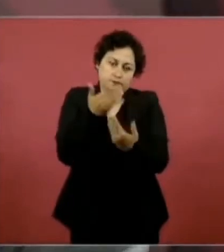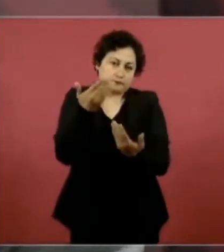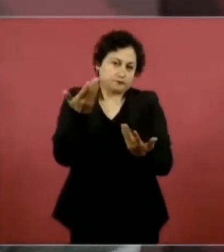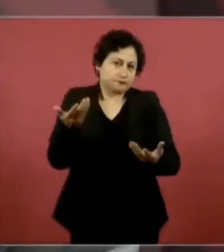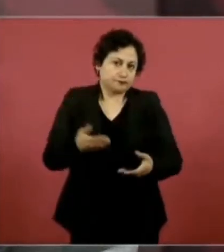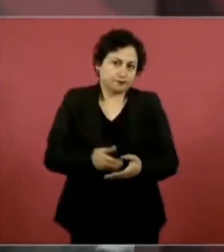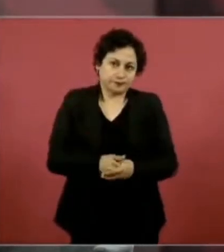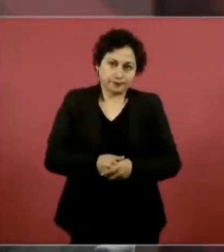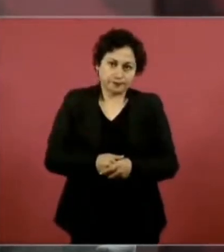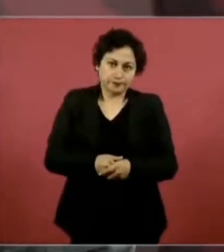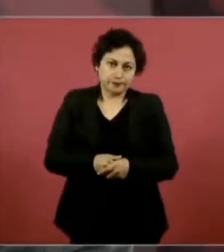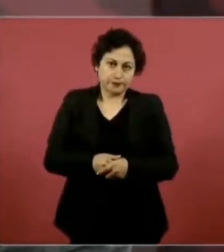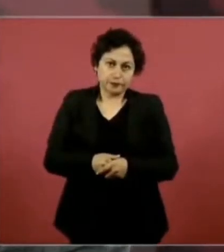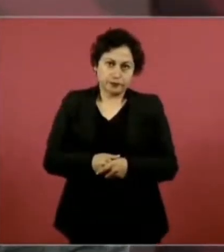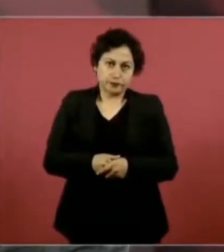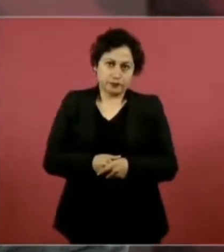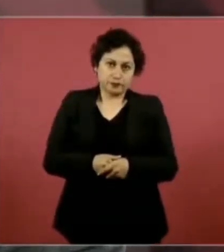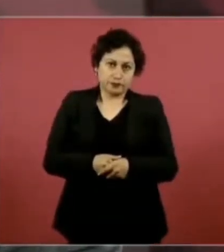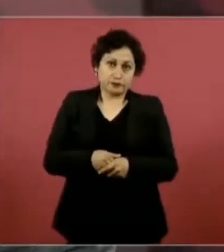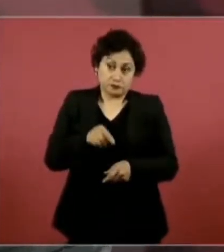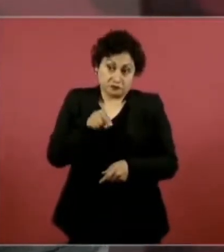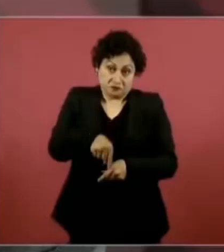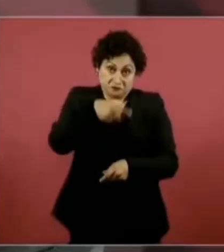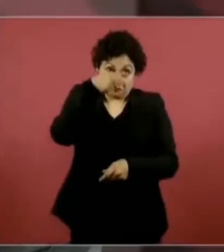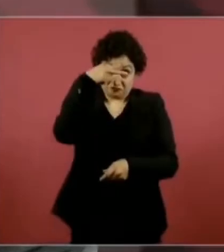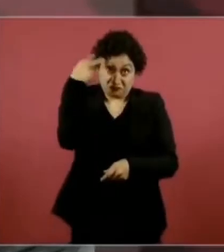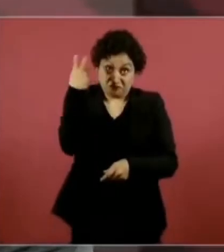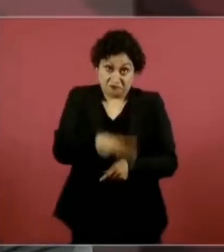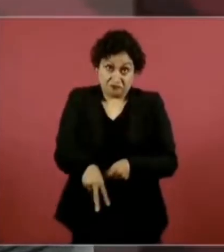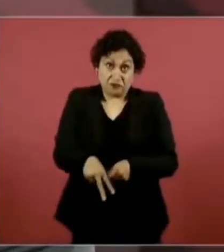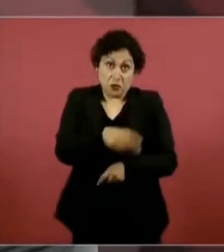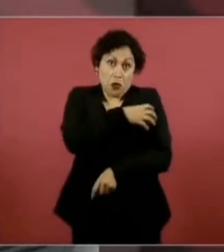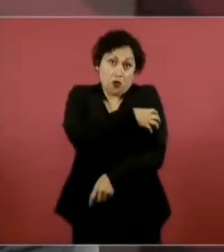Está empoderado